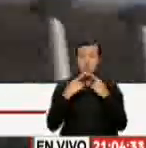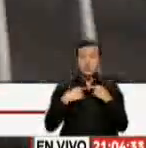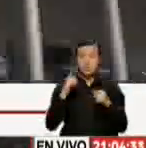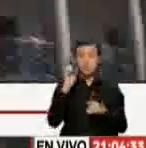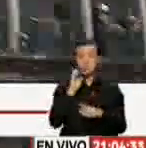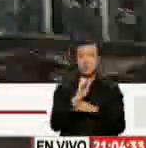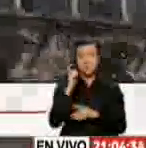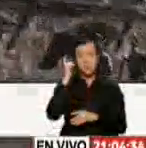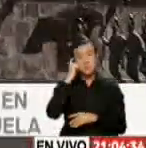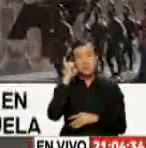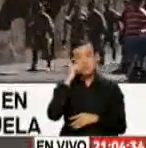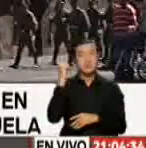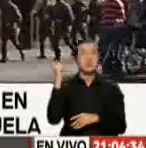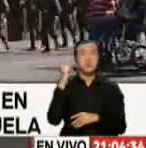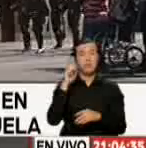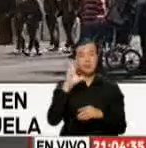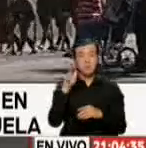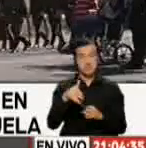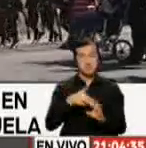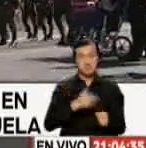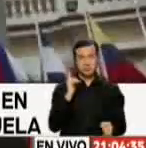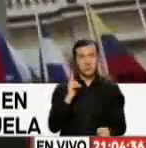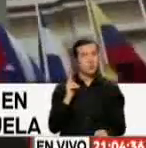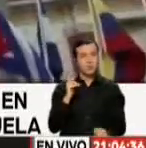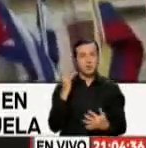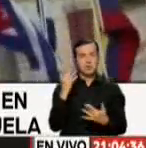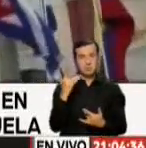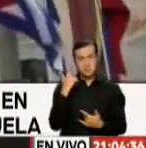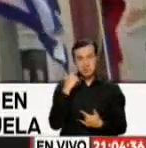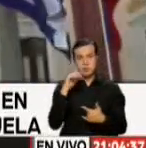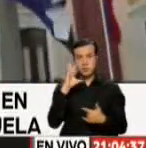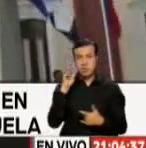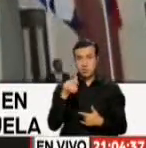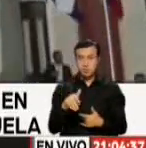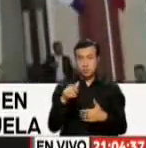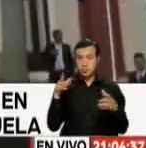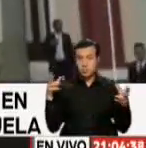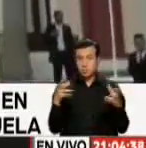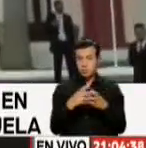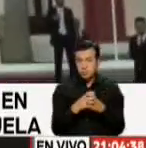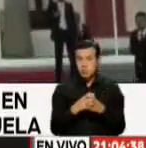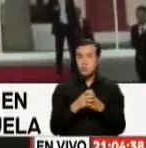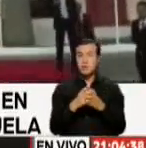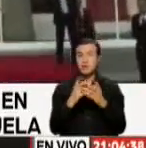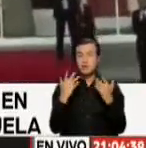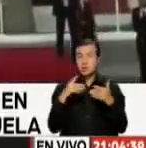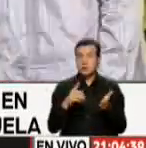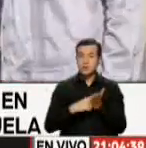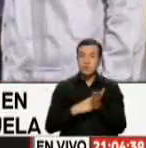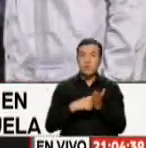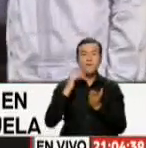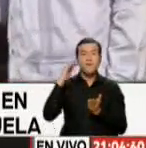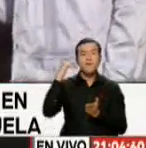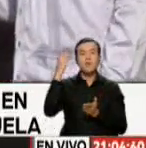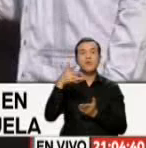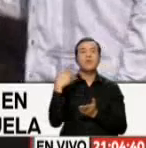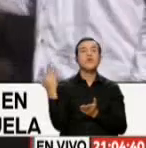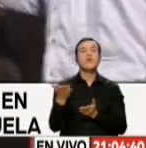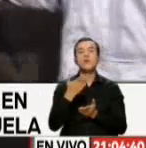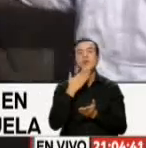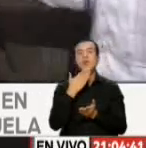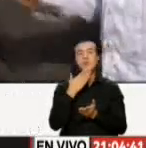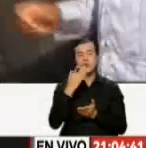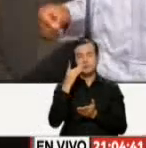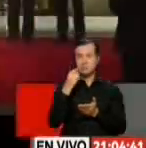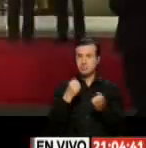Ecuador haya pensado en salir de UNASUR. Precisó que espera que la Unión de Naciones Suramericanas se pueda materializar a futuro a través de medidas